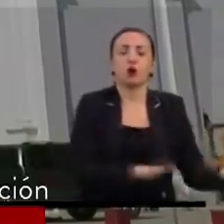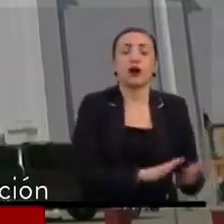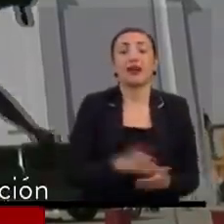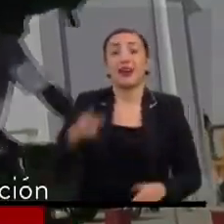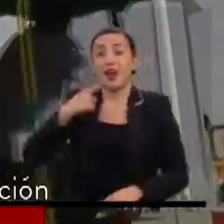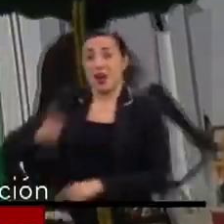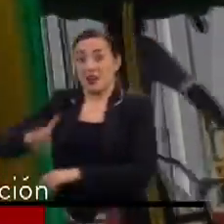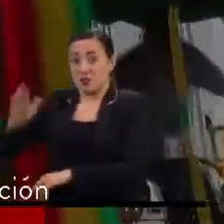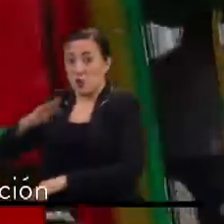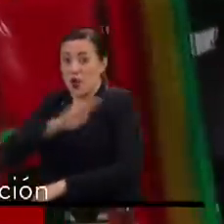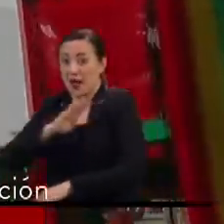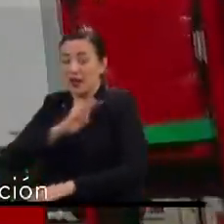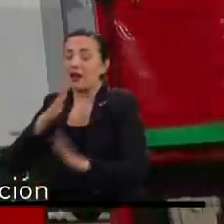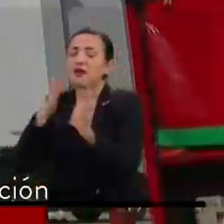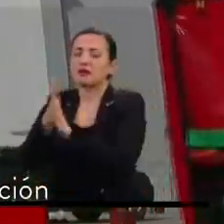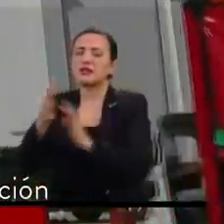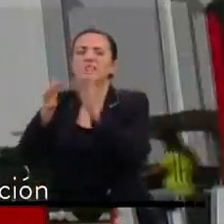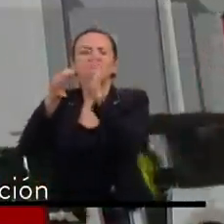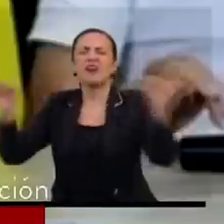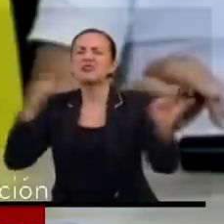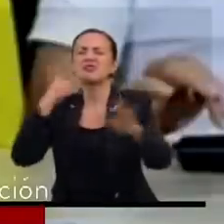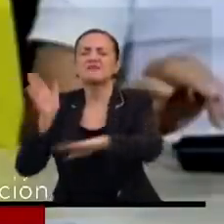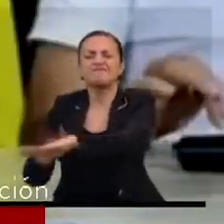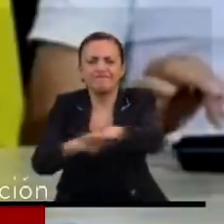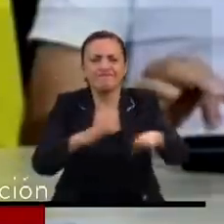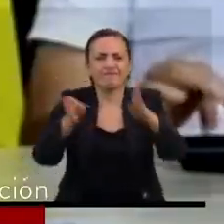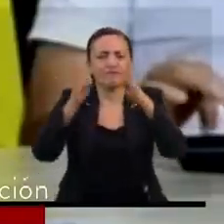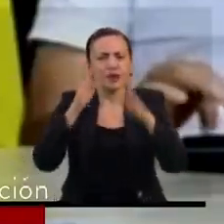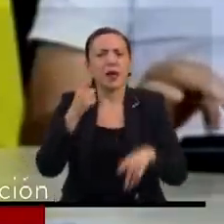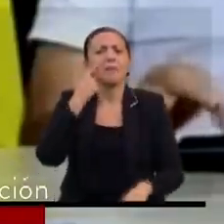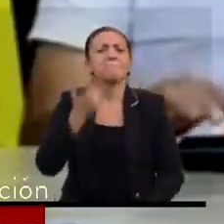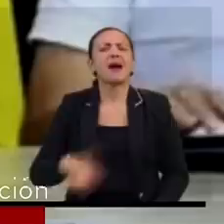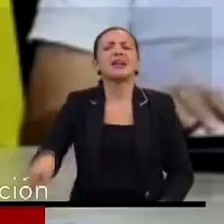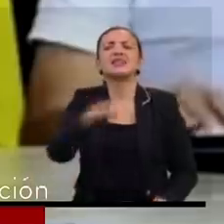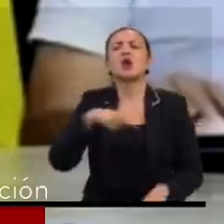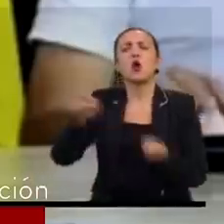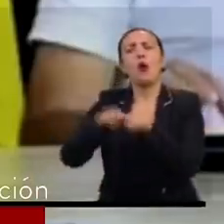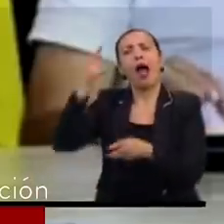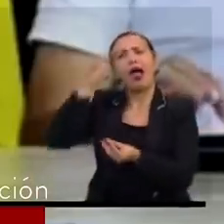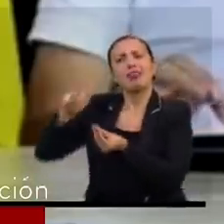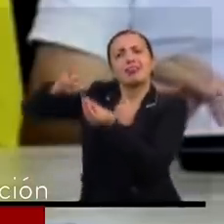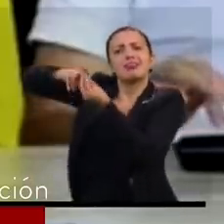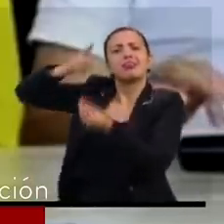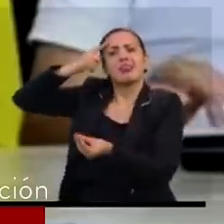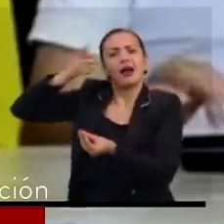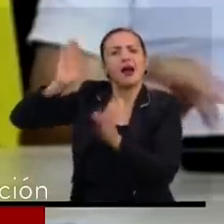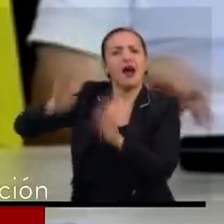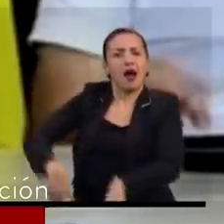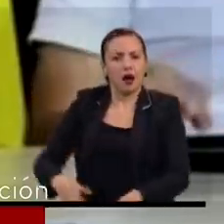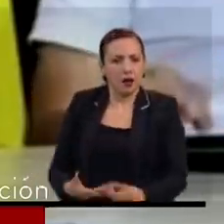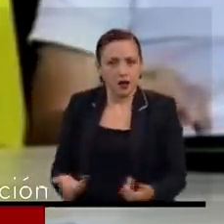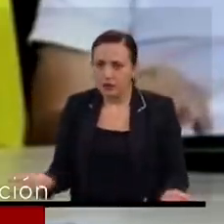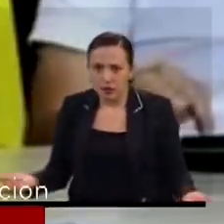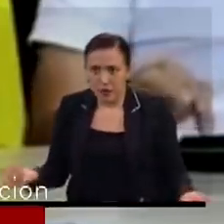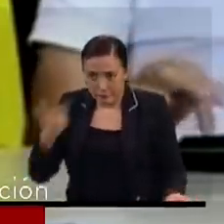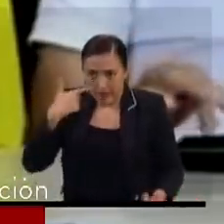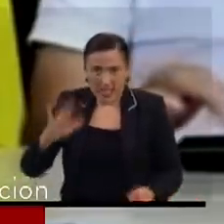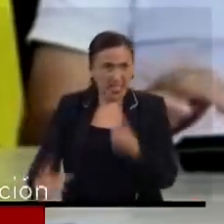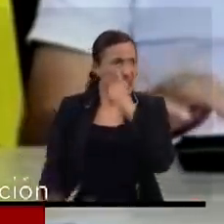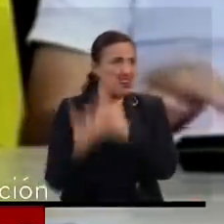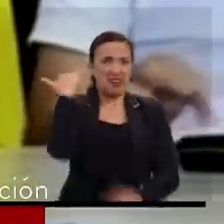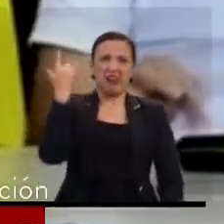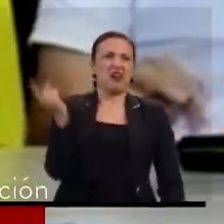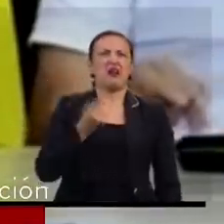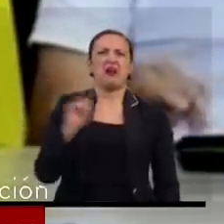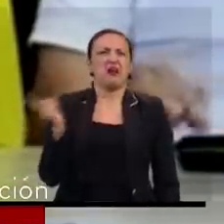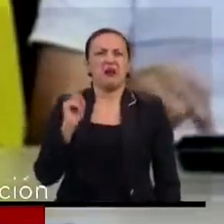llamar la atención de la comunidad. Y nosotros aquí en Ciénaga parece que esto fuera un mito, que esto no nos va a llegar. No nos va a llegar,